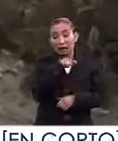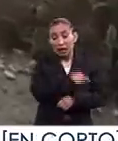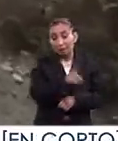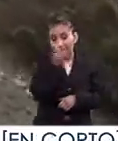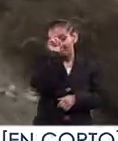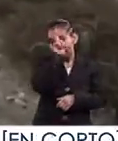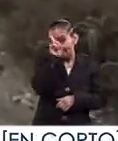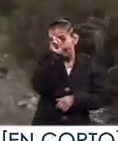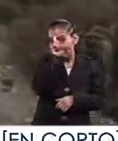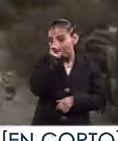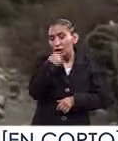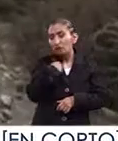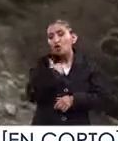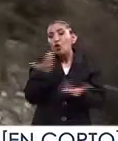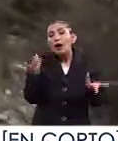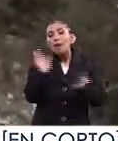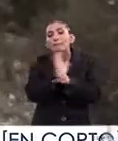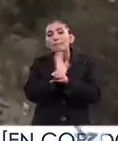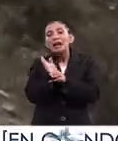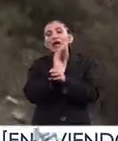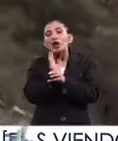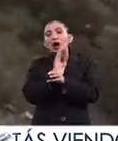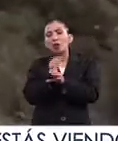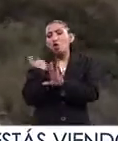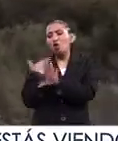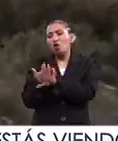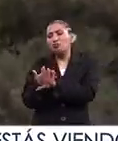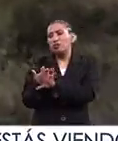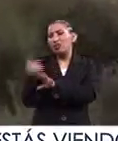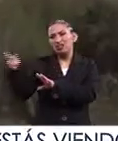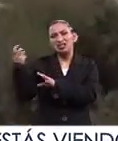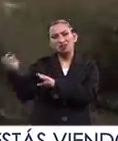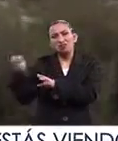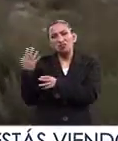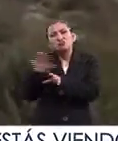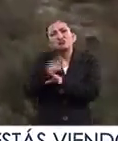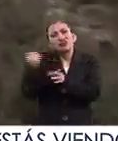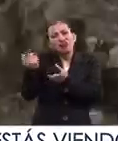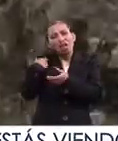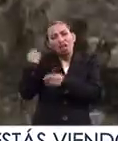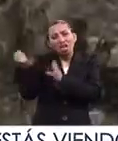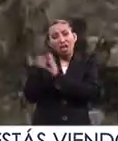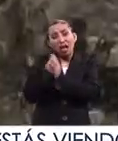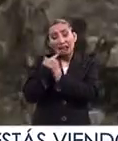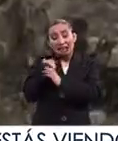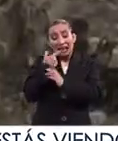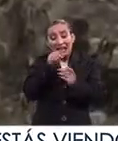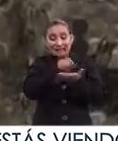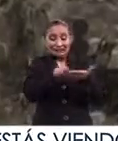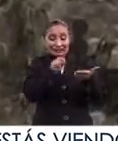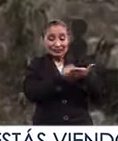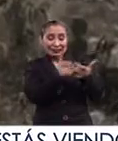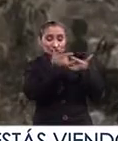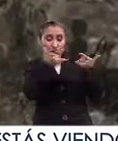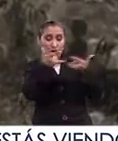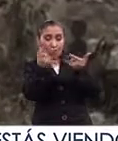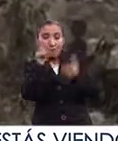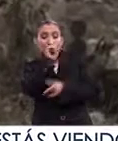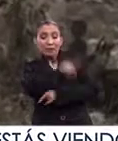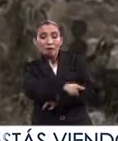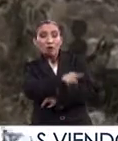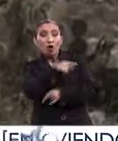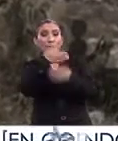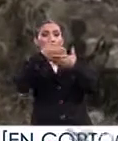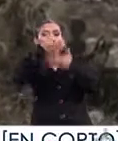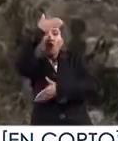sugirió que hiciéramos una película de protesta. Se me ocurrió que el guión de la película podría ser el mismo